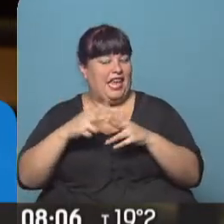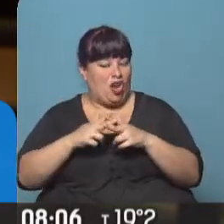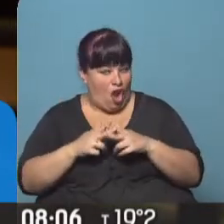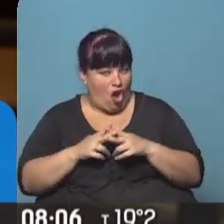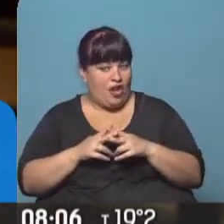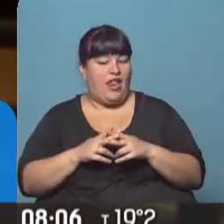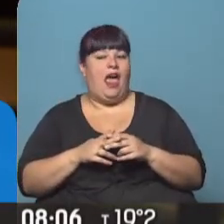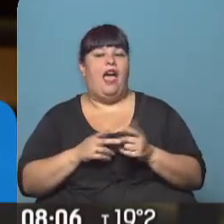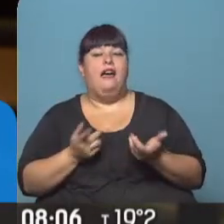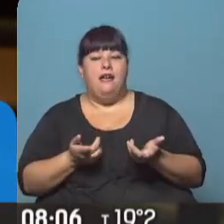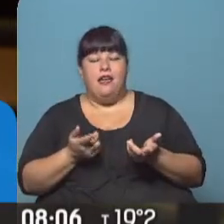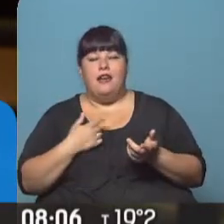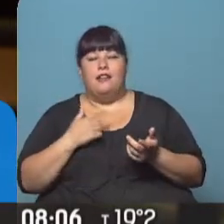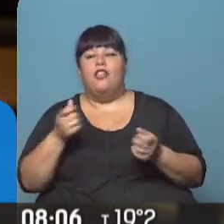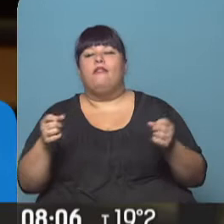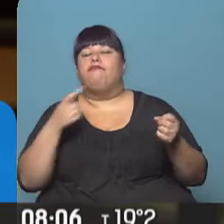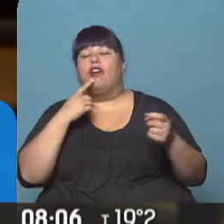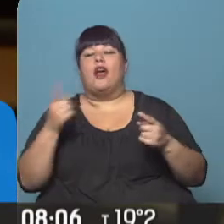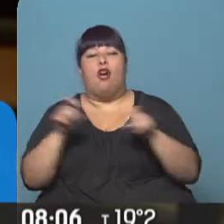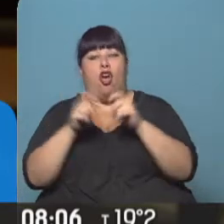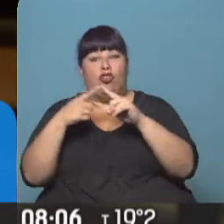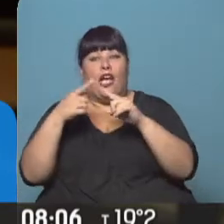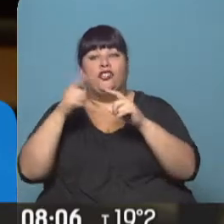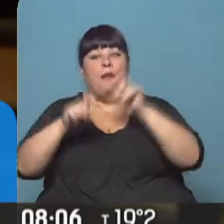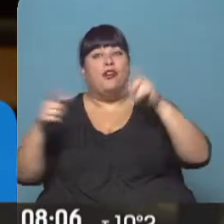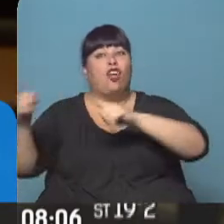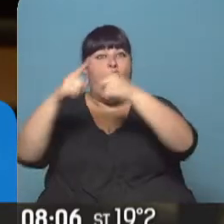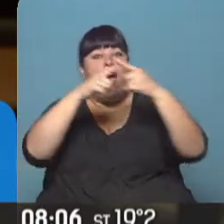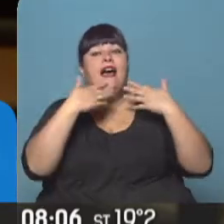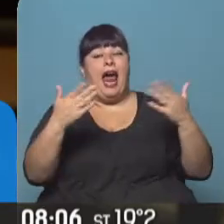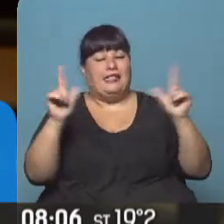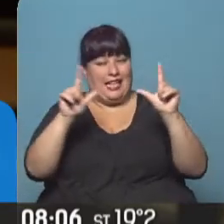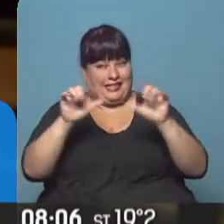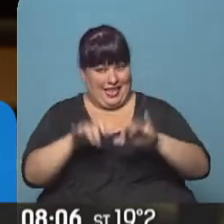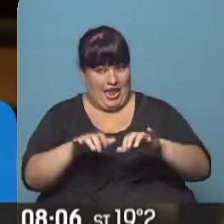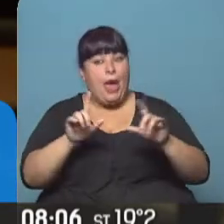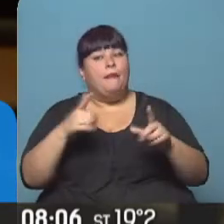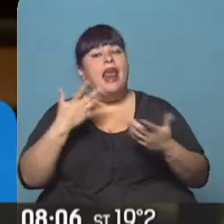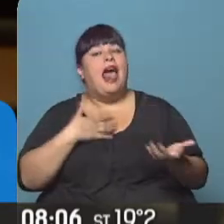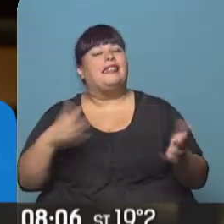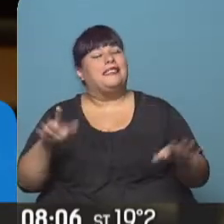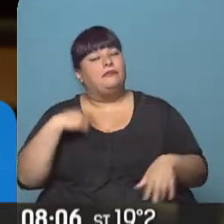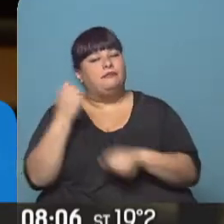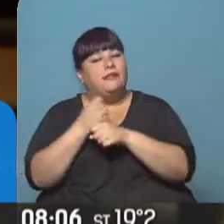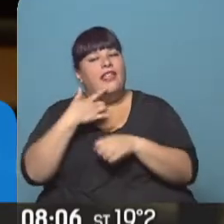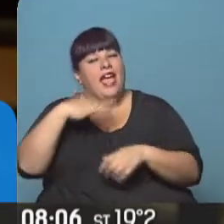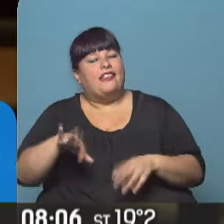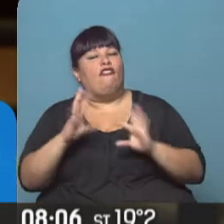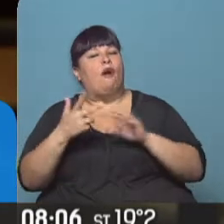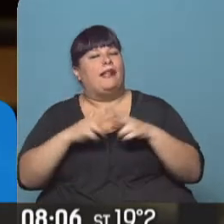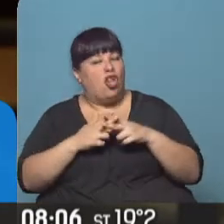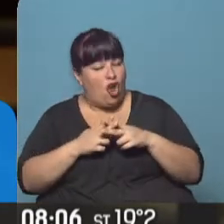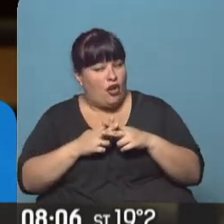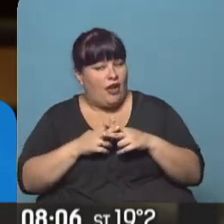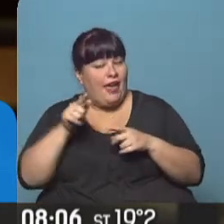que nos conectó con muchísima gente a través de una pantalla. Claro. Y lamentablemente nosotros trabajamos mucho en que se comprenda la tecnología, porque